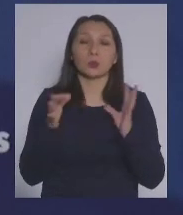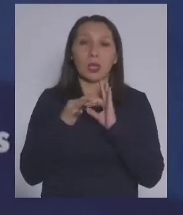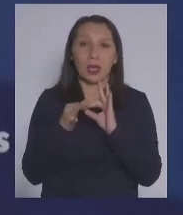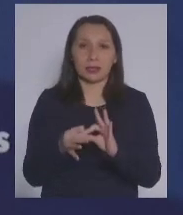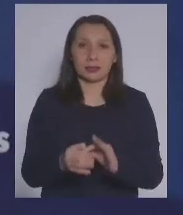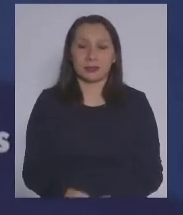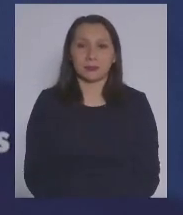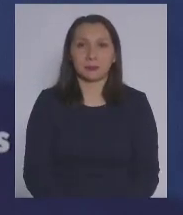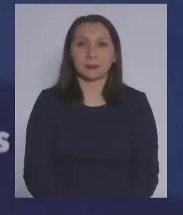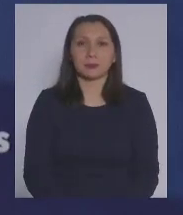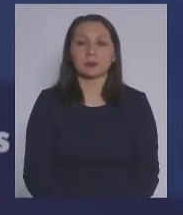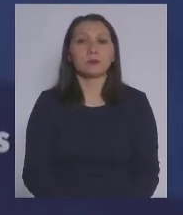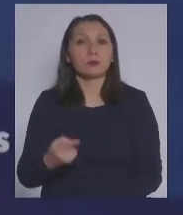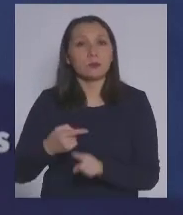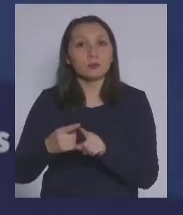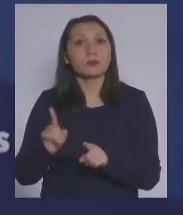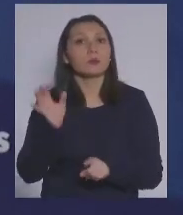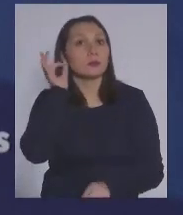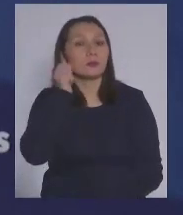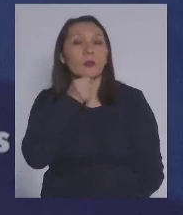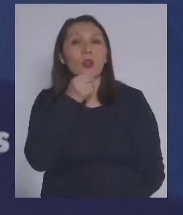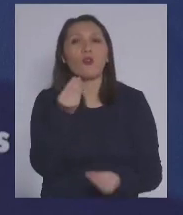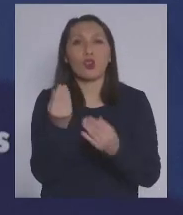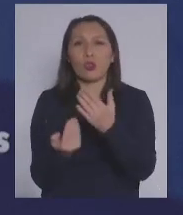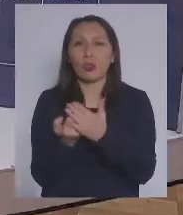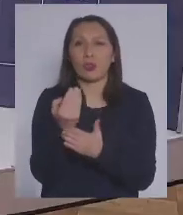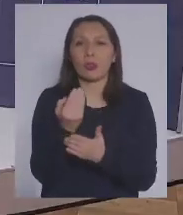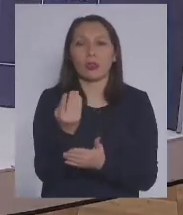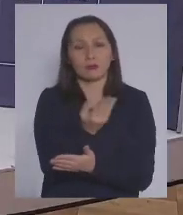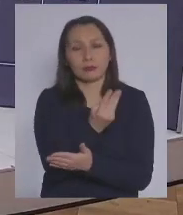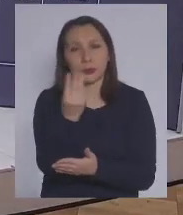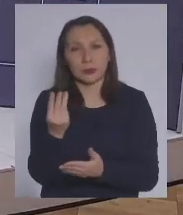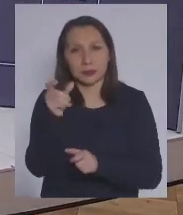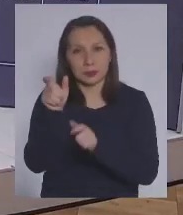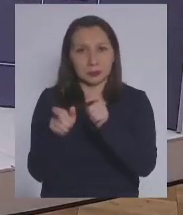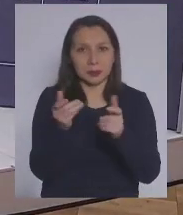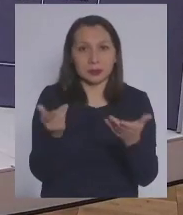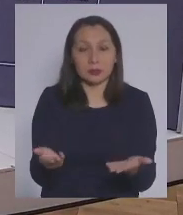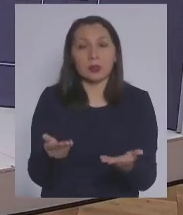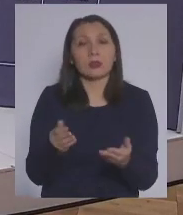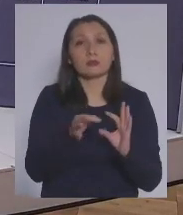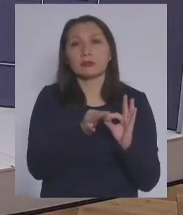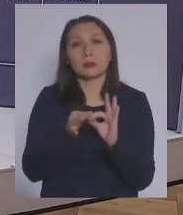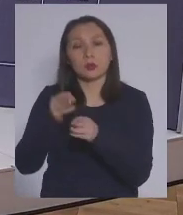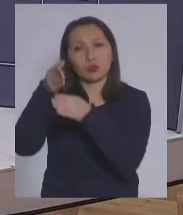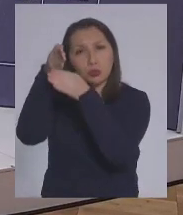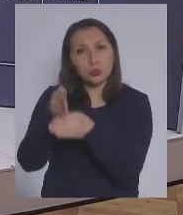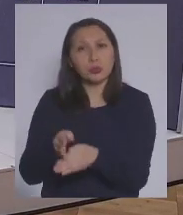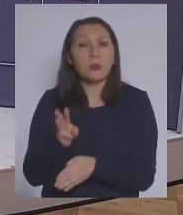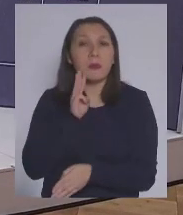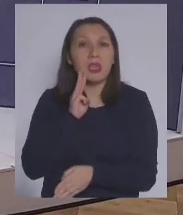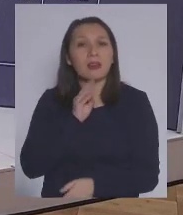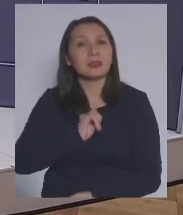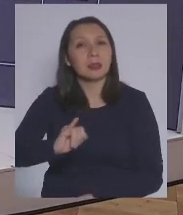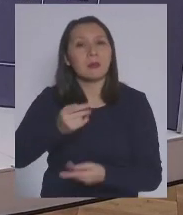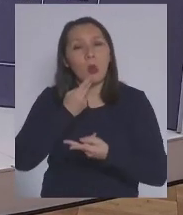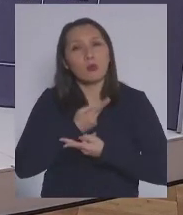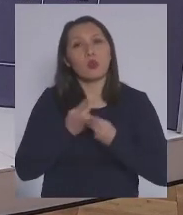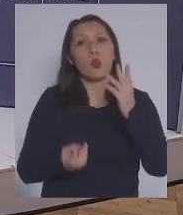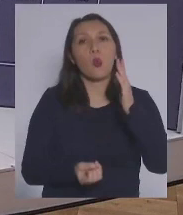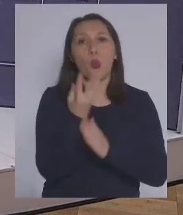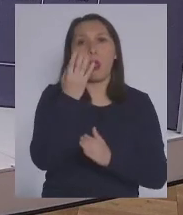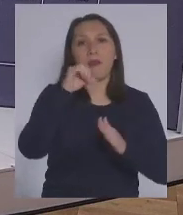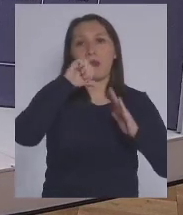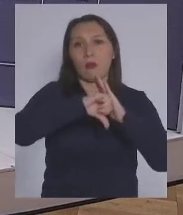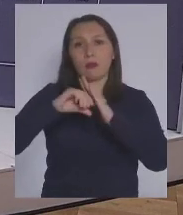gracias buen día todavía ministro sus secretarios en ese mismo sentido todos los miércoles por lo general se anuncian nuevas cuarentenas